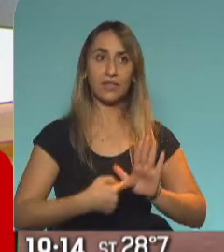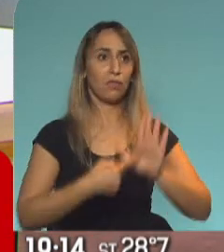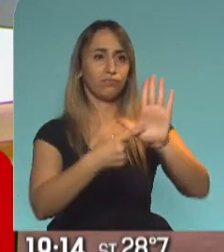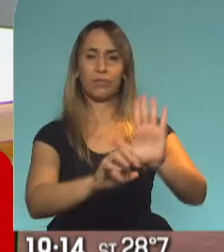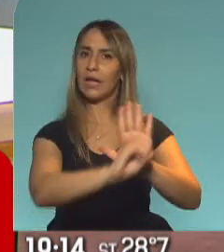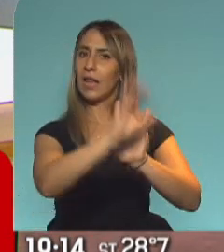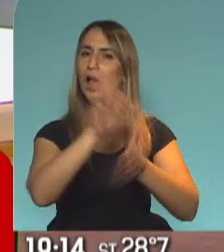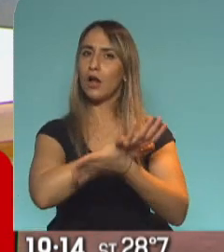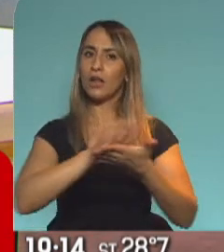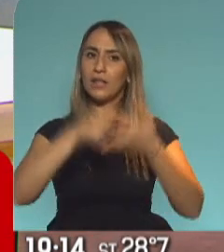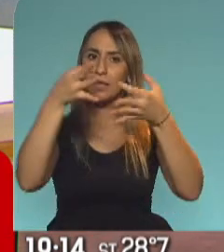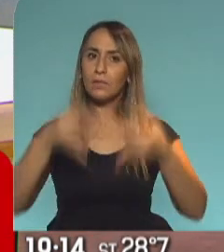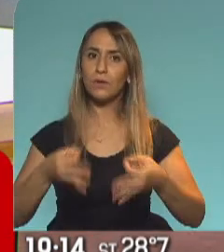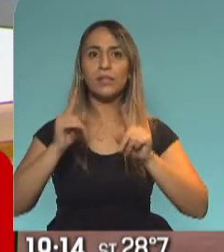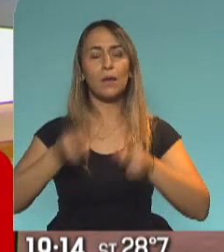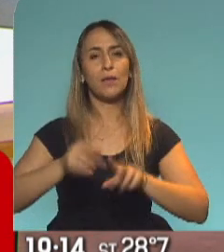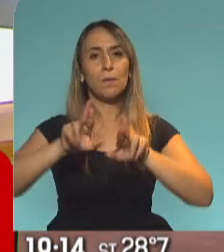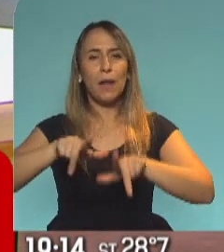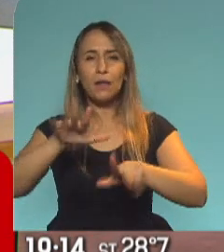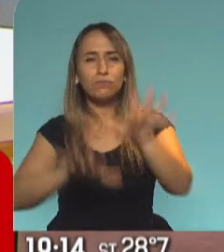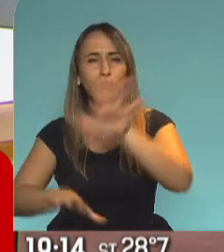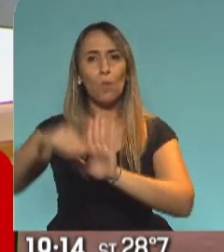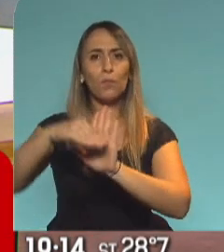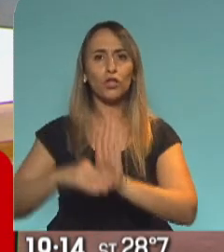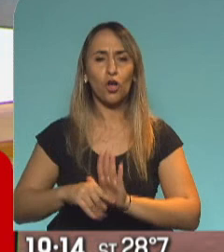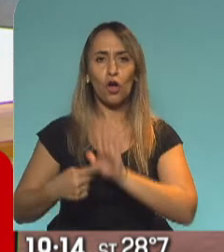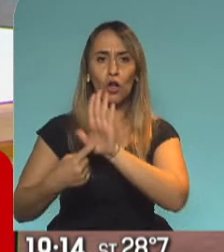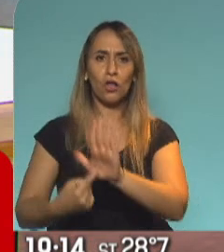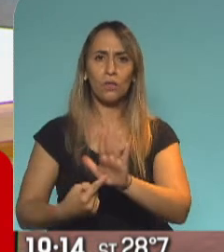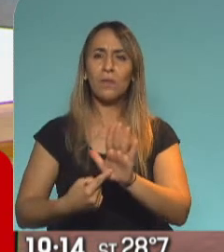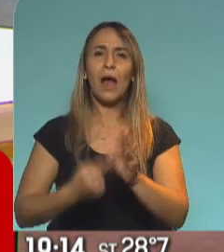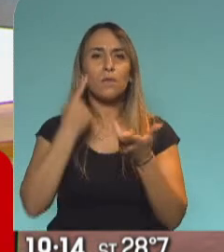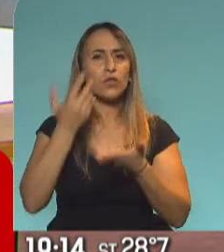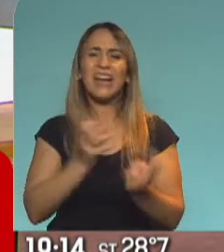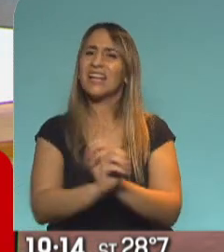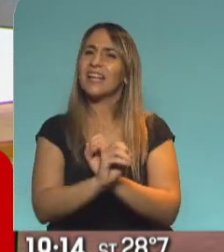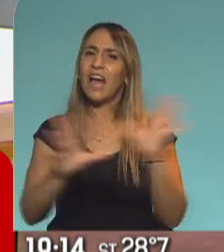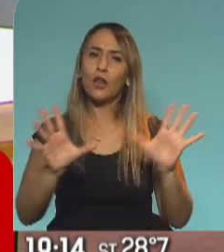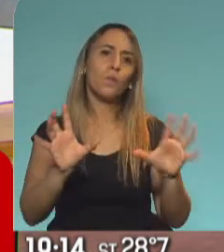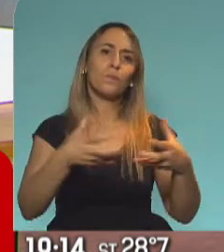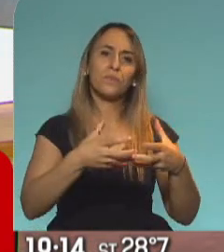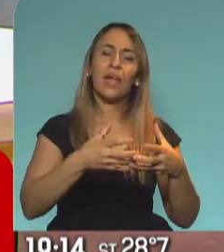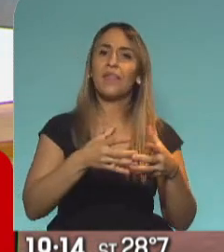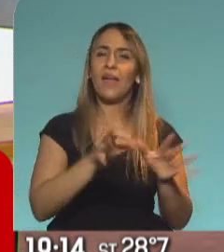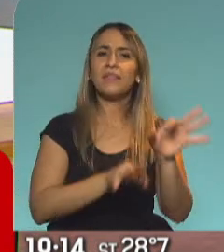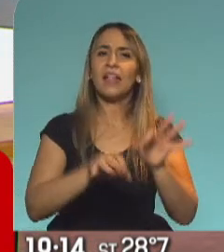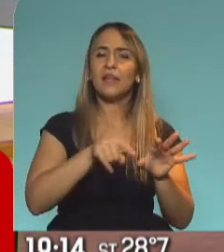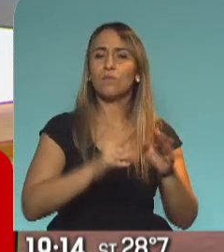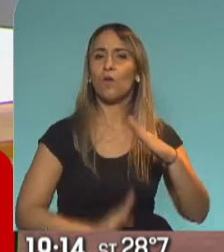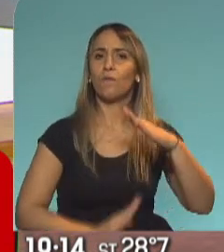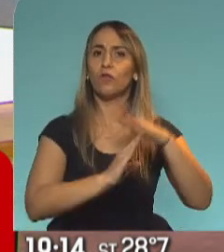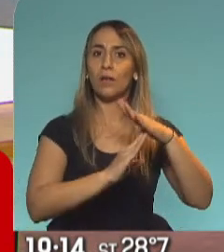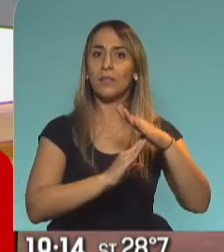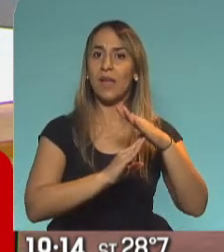mucho más precisa, mucho más afinada, qué es el personal estratégico y en qué momento entra en el proceso de vacunación. Como para que no haya un segundo